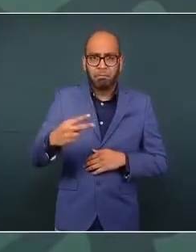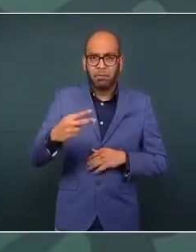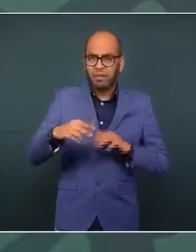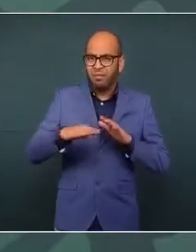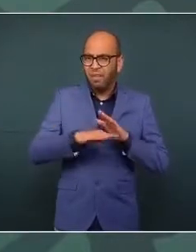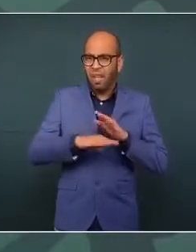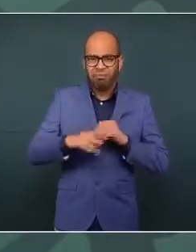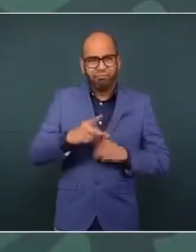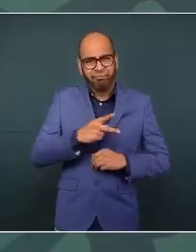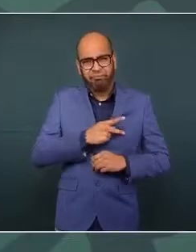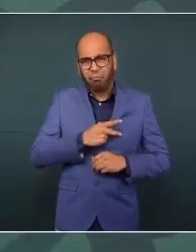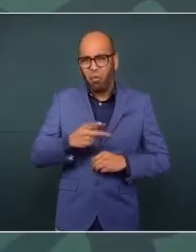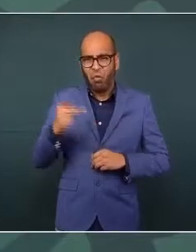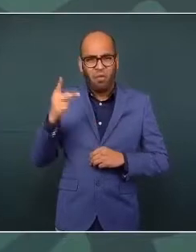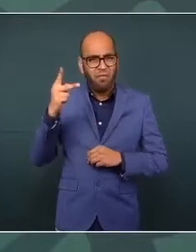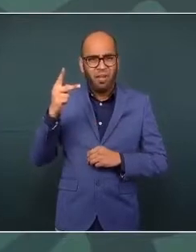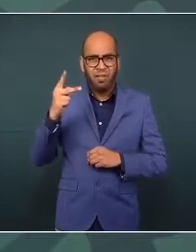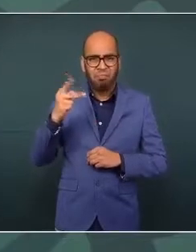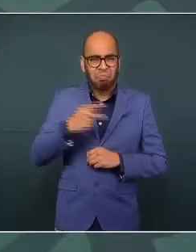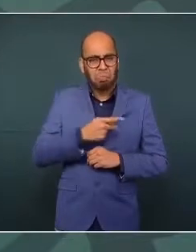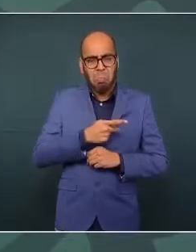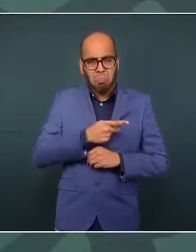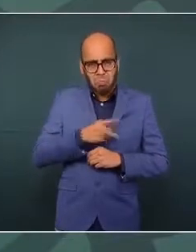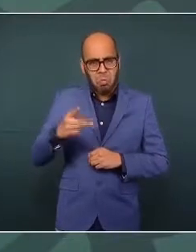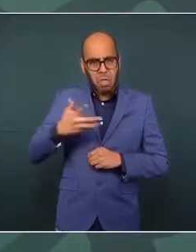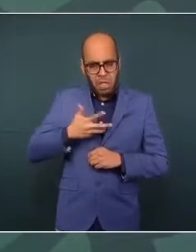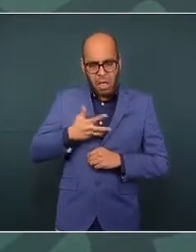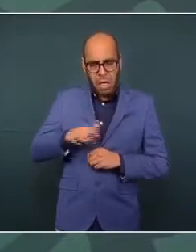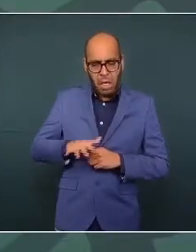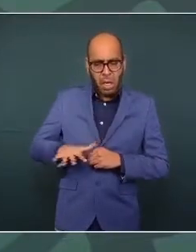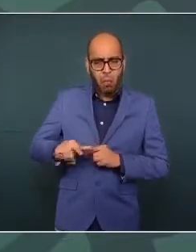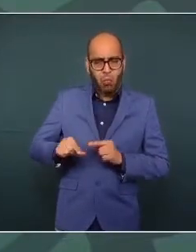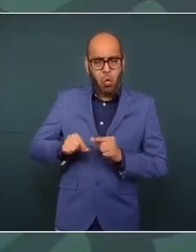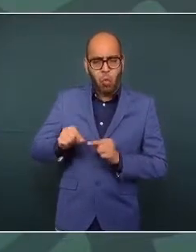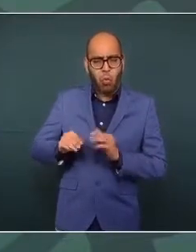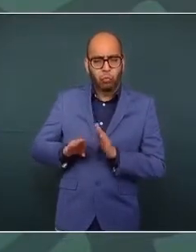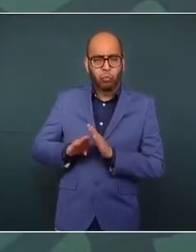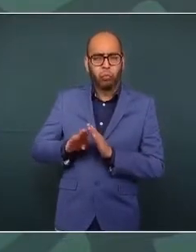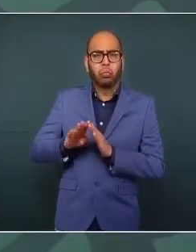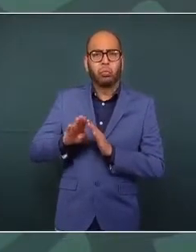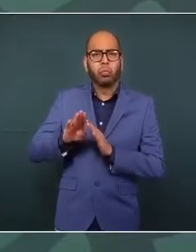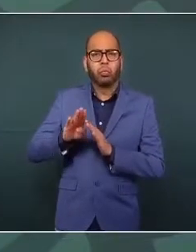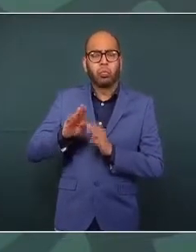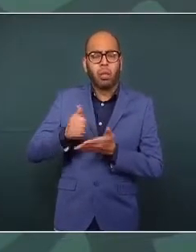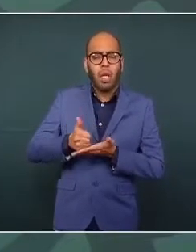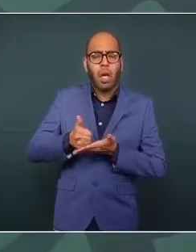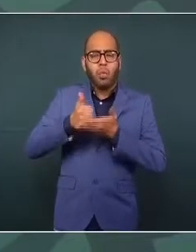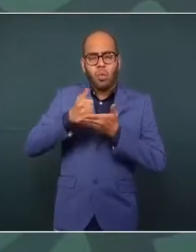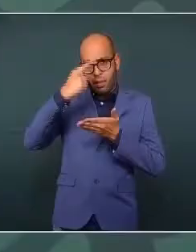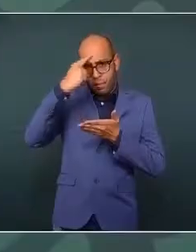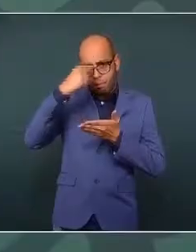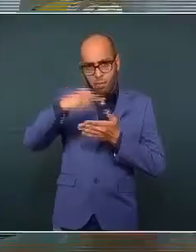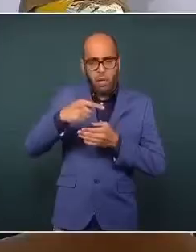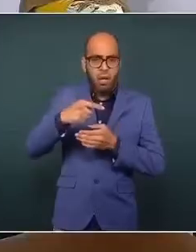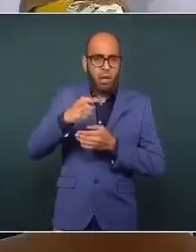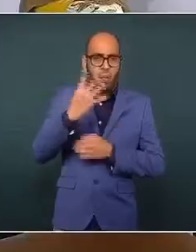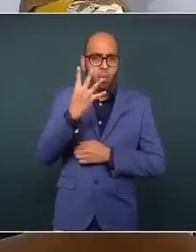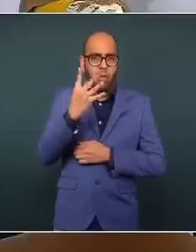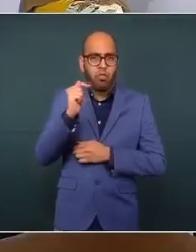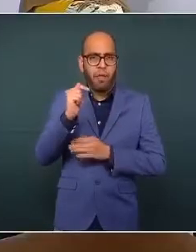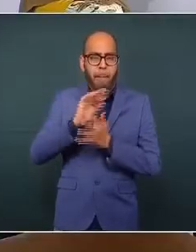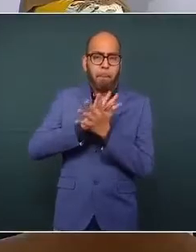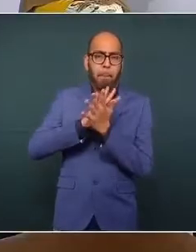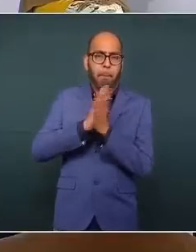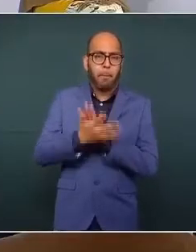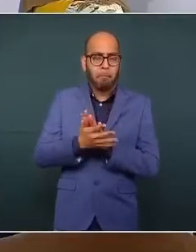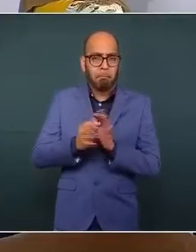están llevando a cabo la cuarta transformación de la vida pública de México. Y